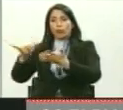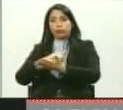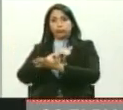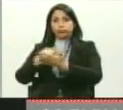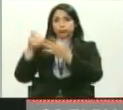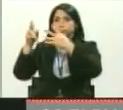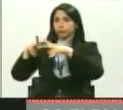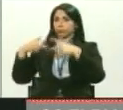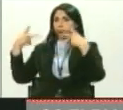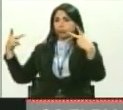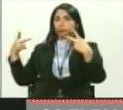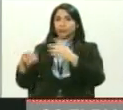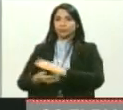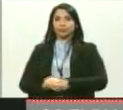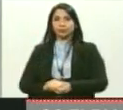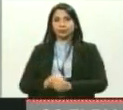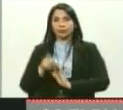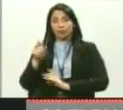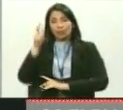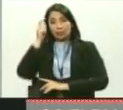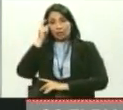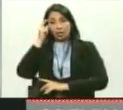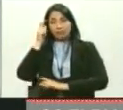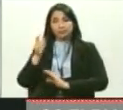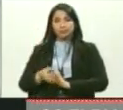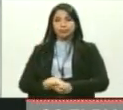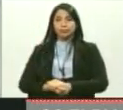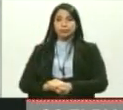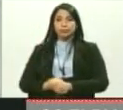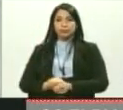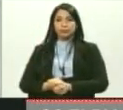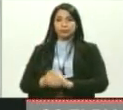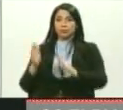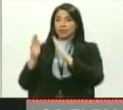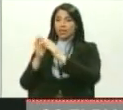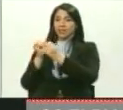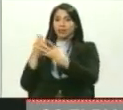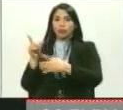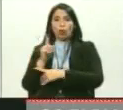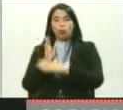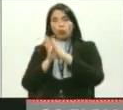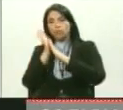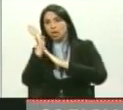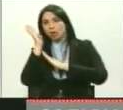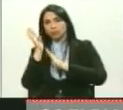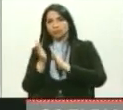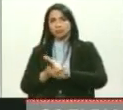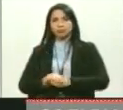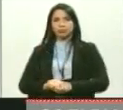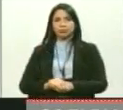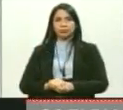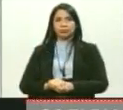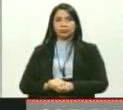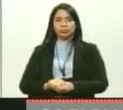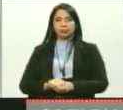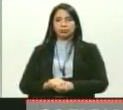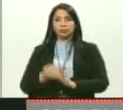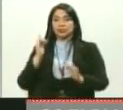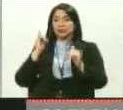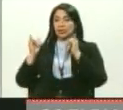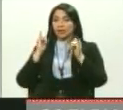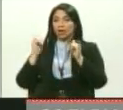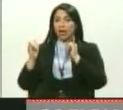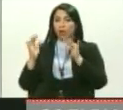Times. Ese día, allá en la Casa Blanca no durmieron, pues habían celebrado la noche